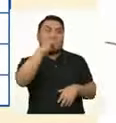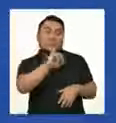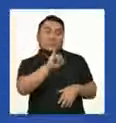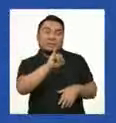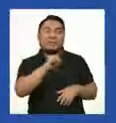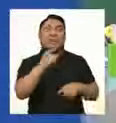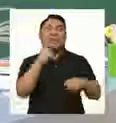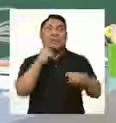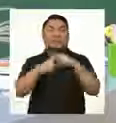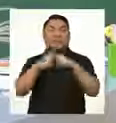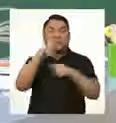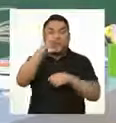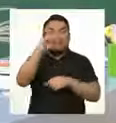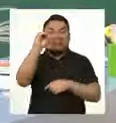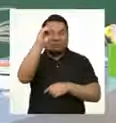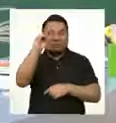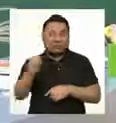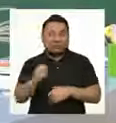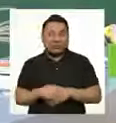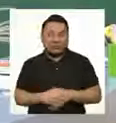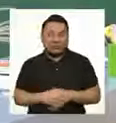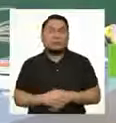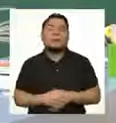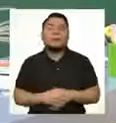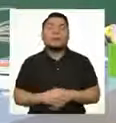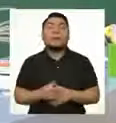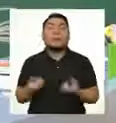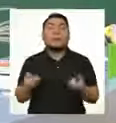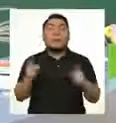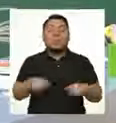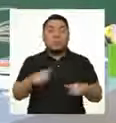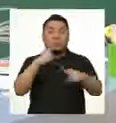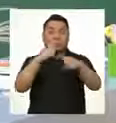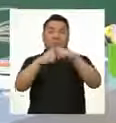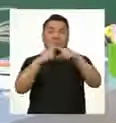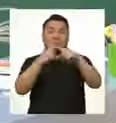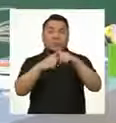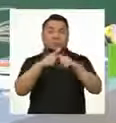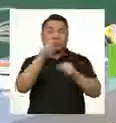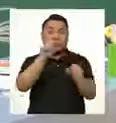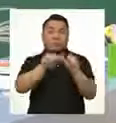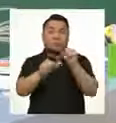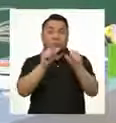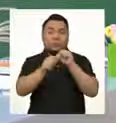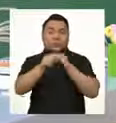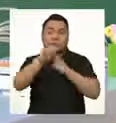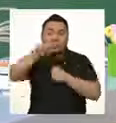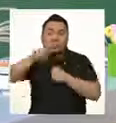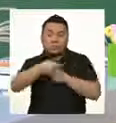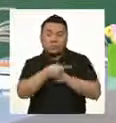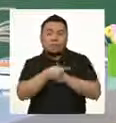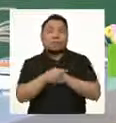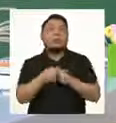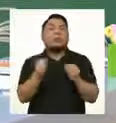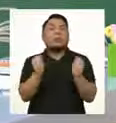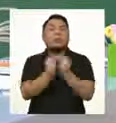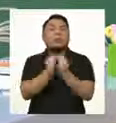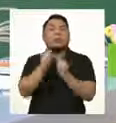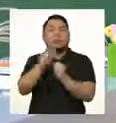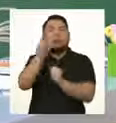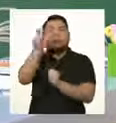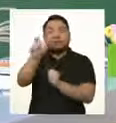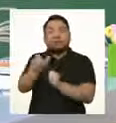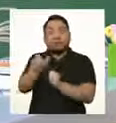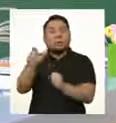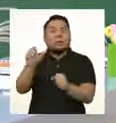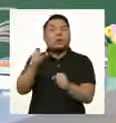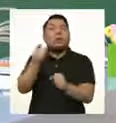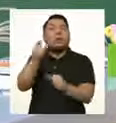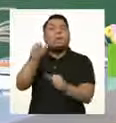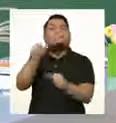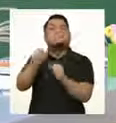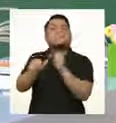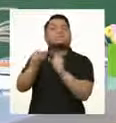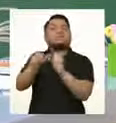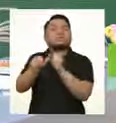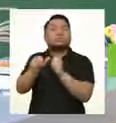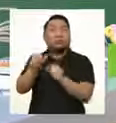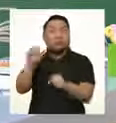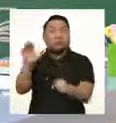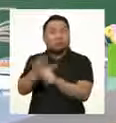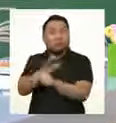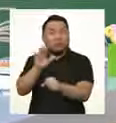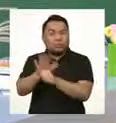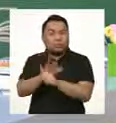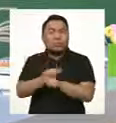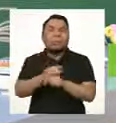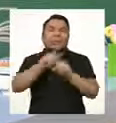100%. Cuando se trata de multiplicación de un número decimal con un entero, la coma avanza